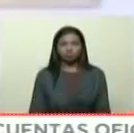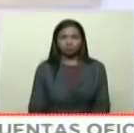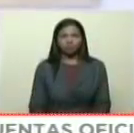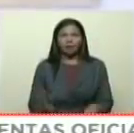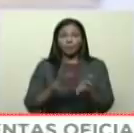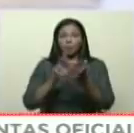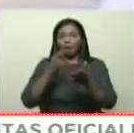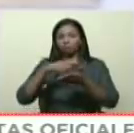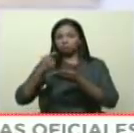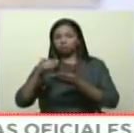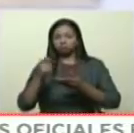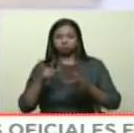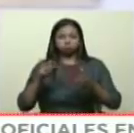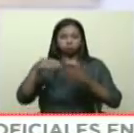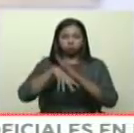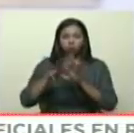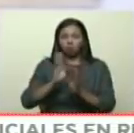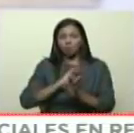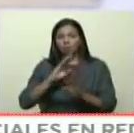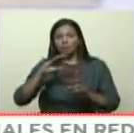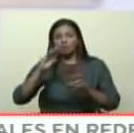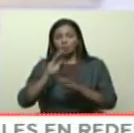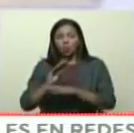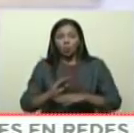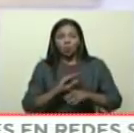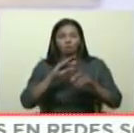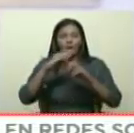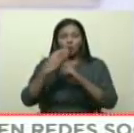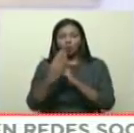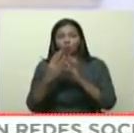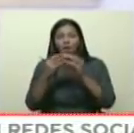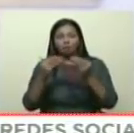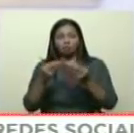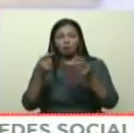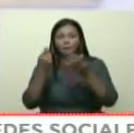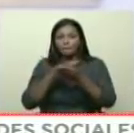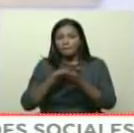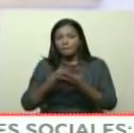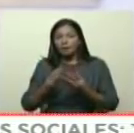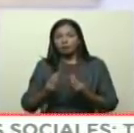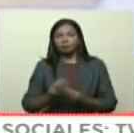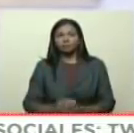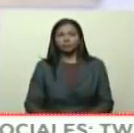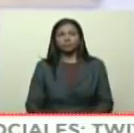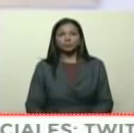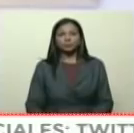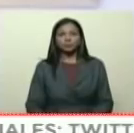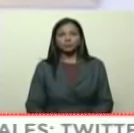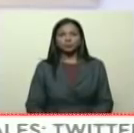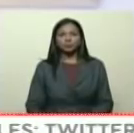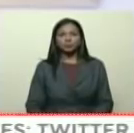que crea el Fondo de Protección Social y de Inversión en el Sector Cultura.